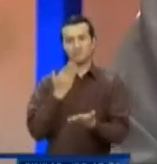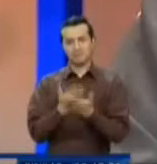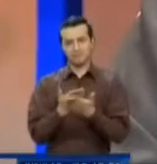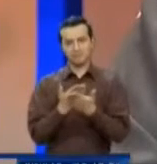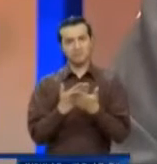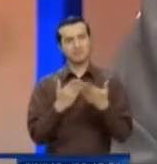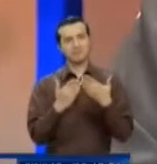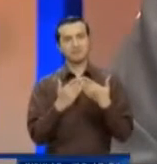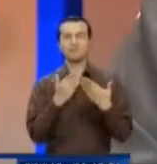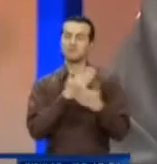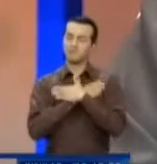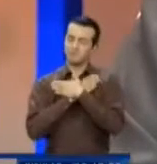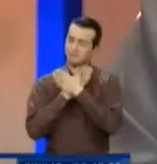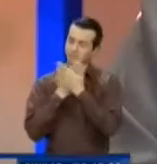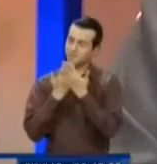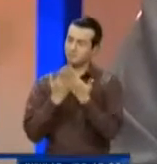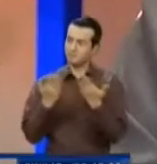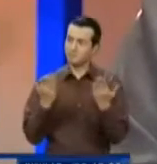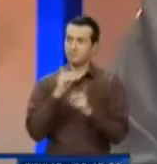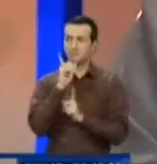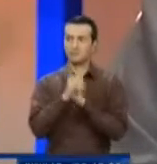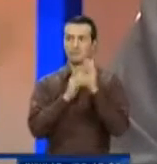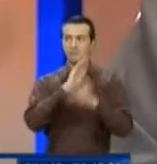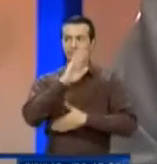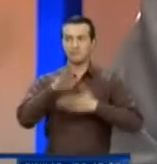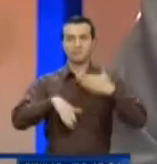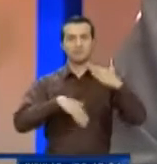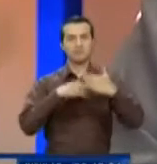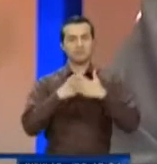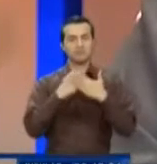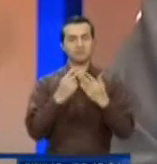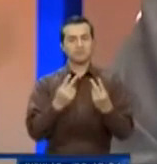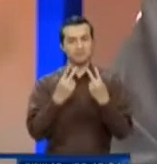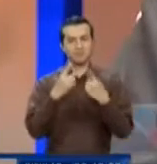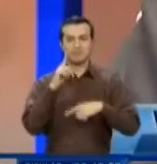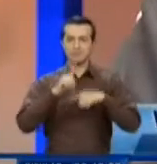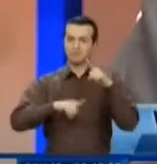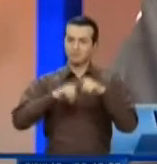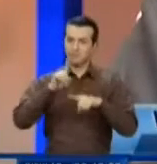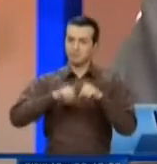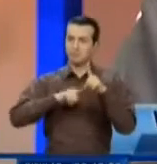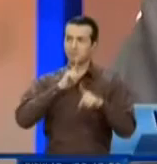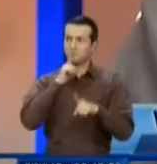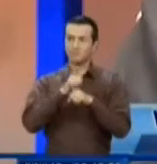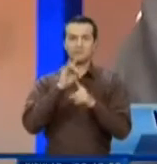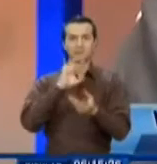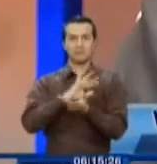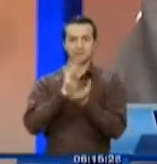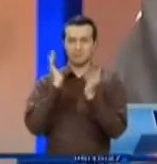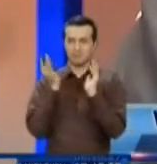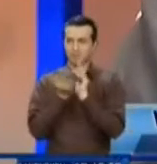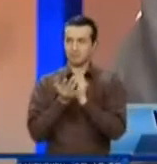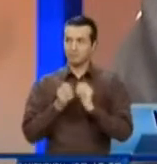distinguido Carlos. Un saludo cordial a todo el pueblo ecuatoriano, a las compañeras y compañeros